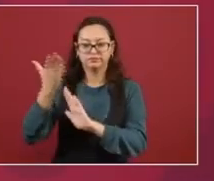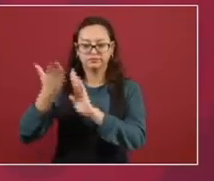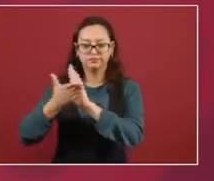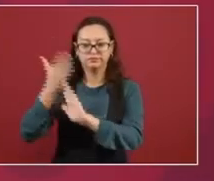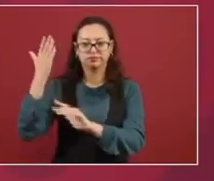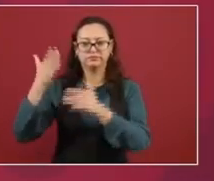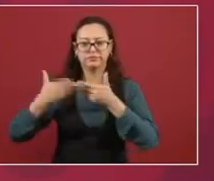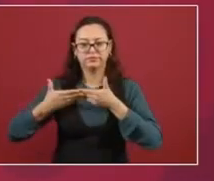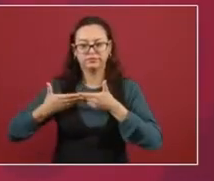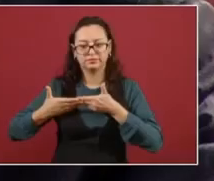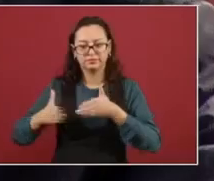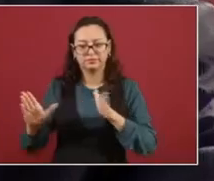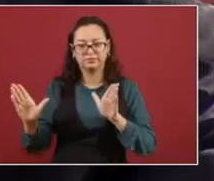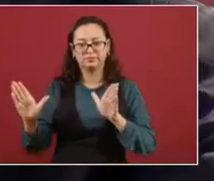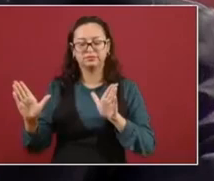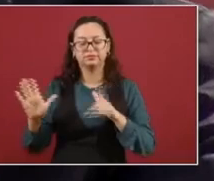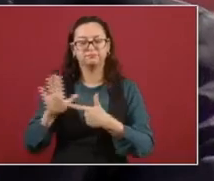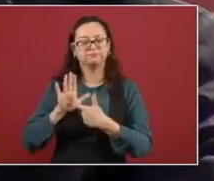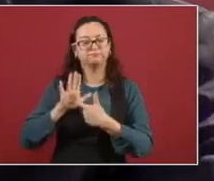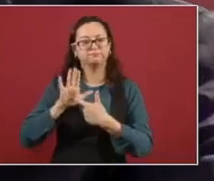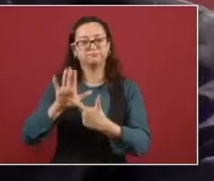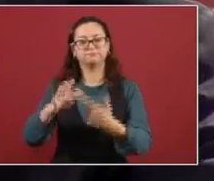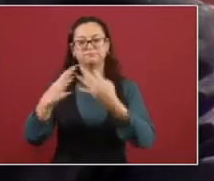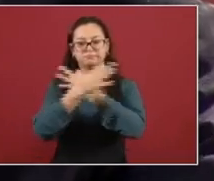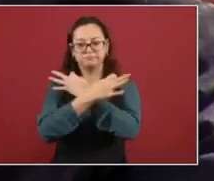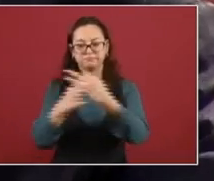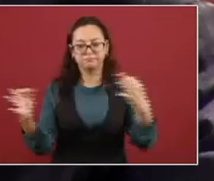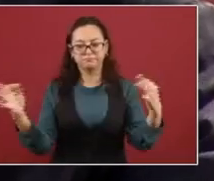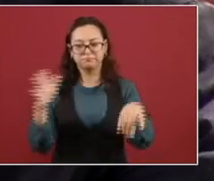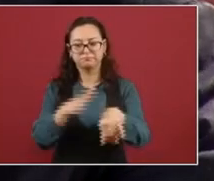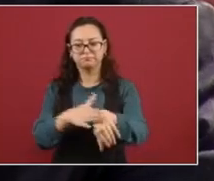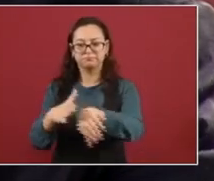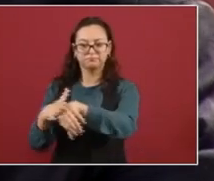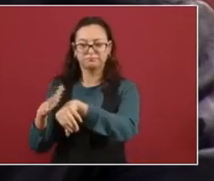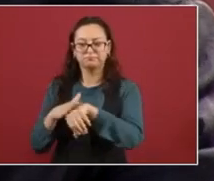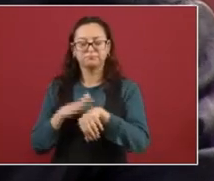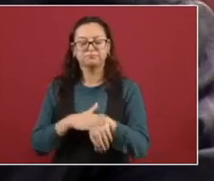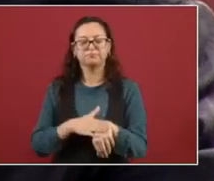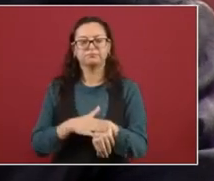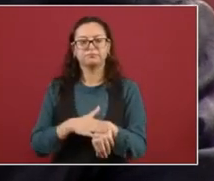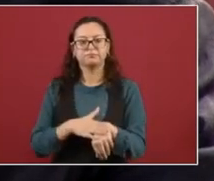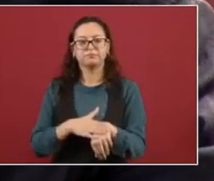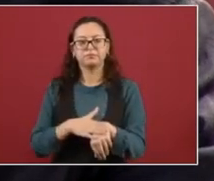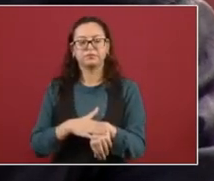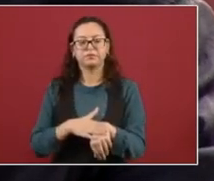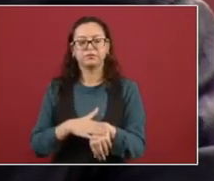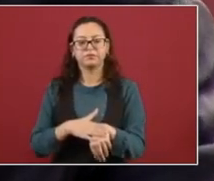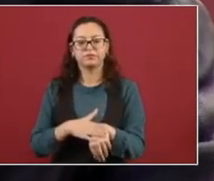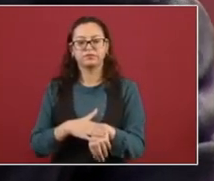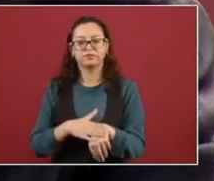apertura, se dio a conocer de que se